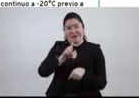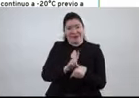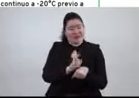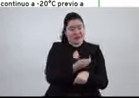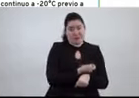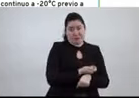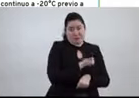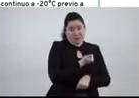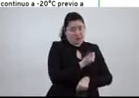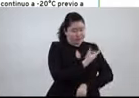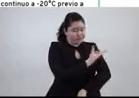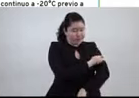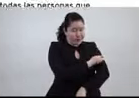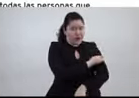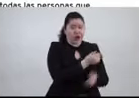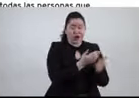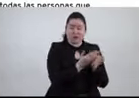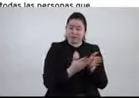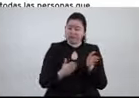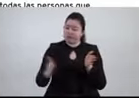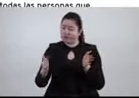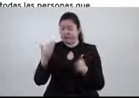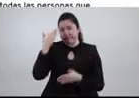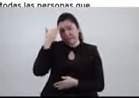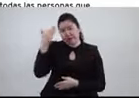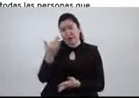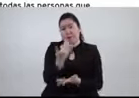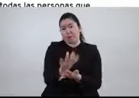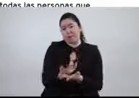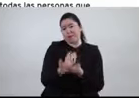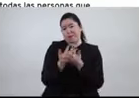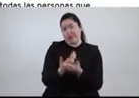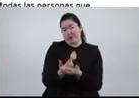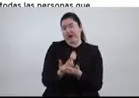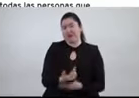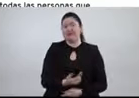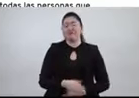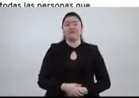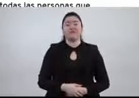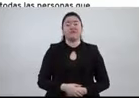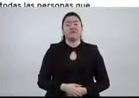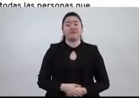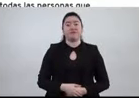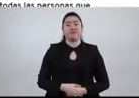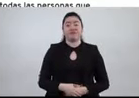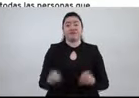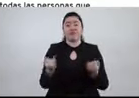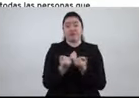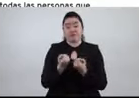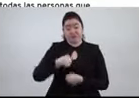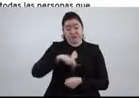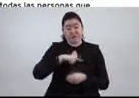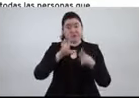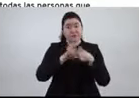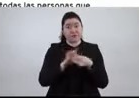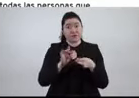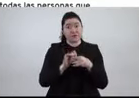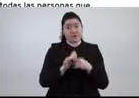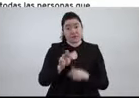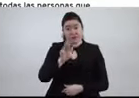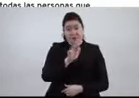su primera dosis. Muy bien, continuamos, por favor. Pues ya comentamos, comenzaremos el